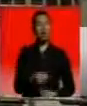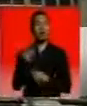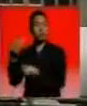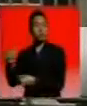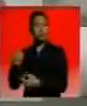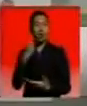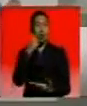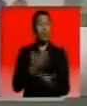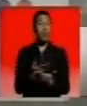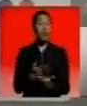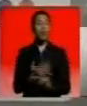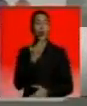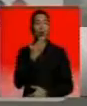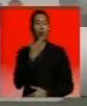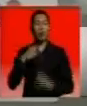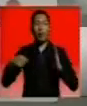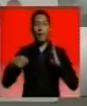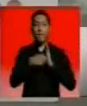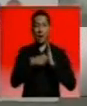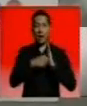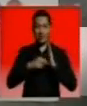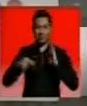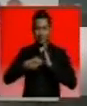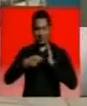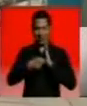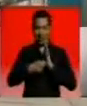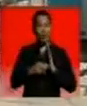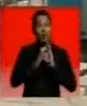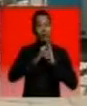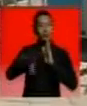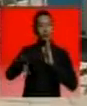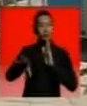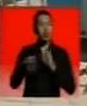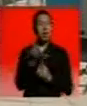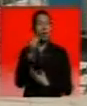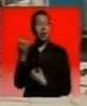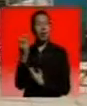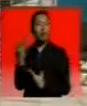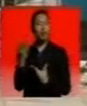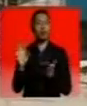de un dispositivo de almacenamiento que puede dar más información sobre las cuentas